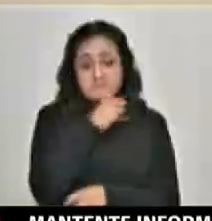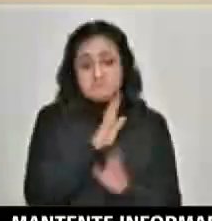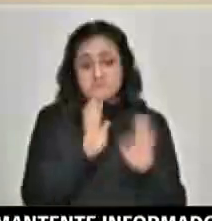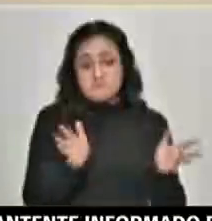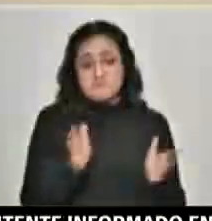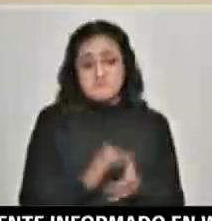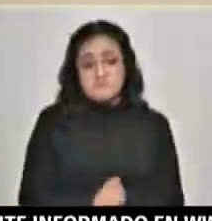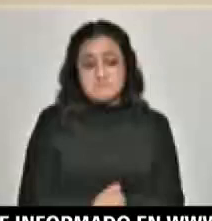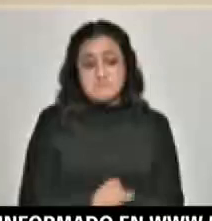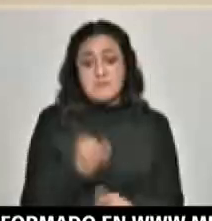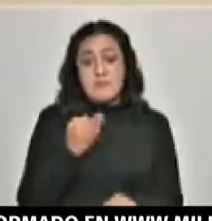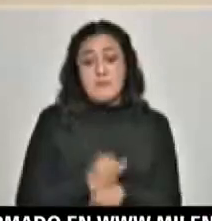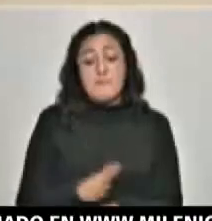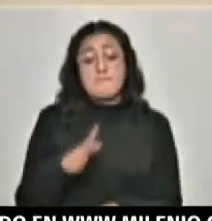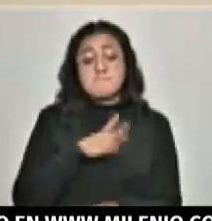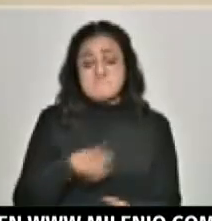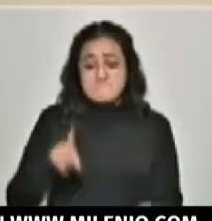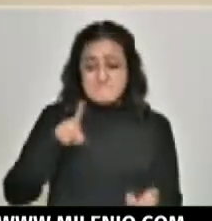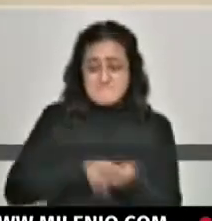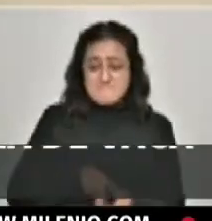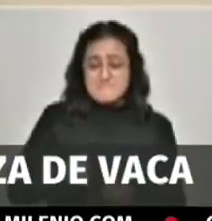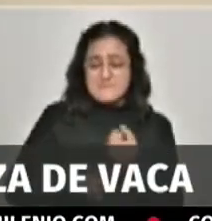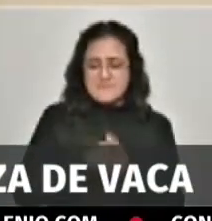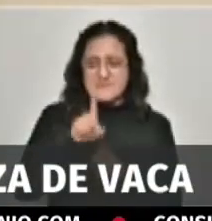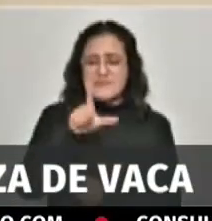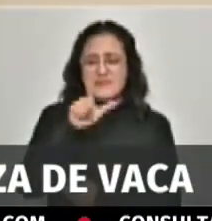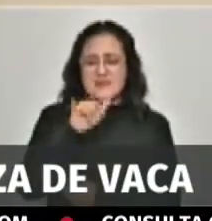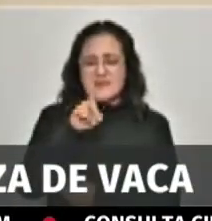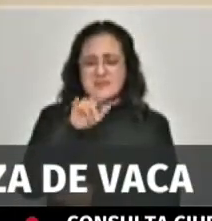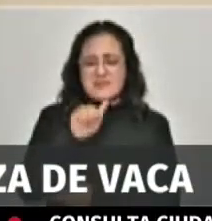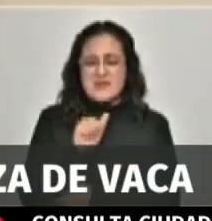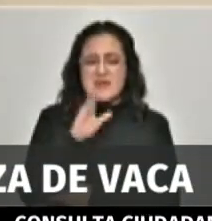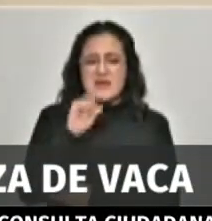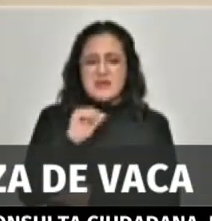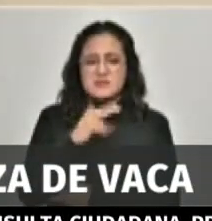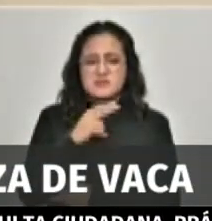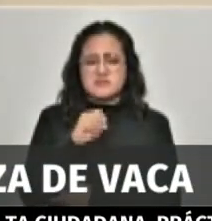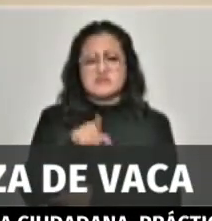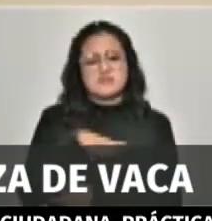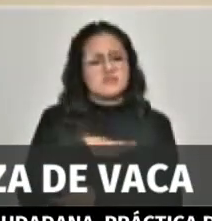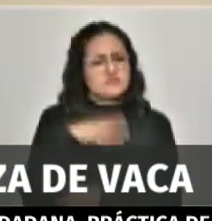Hay mucho más implicados en esta trama. Sí.